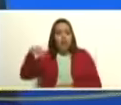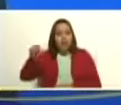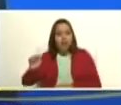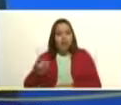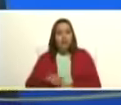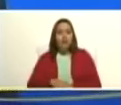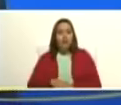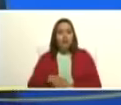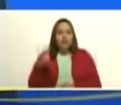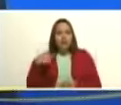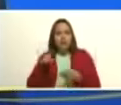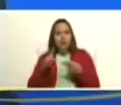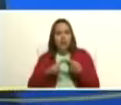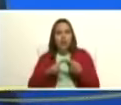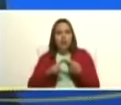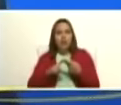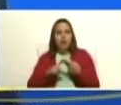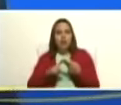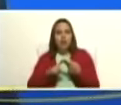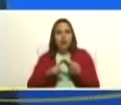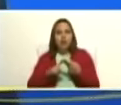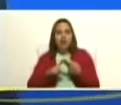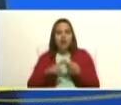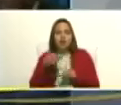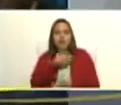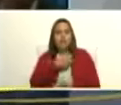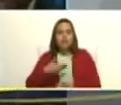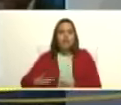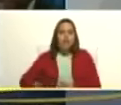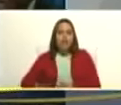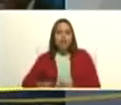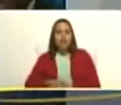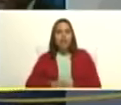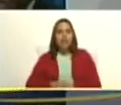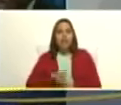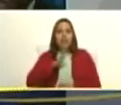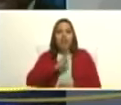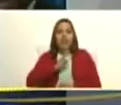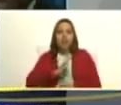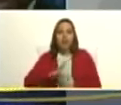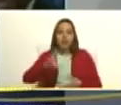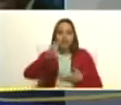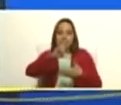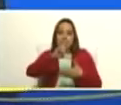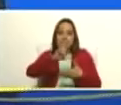Sergio Lotartaro, presidente del Banco Bicentenario.